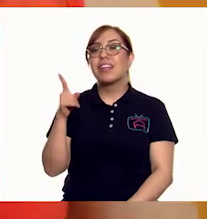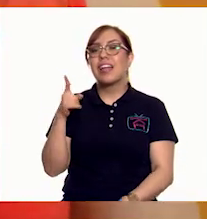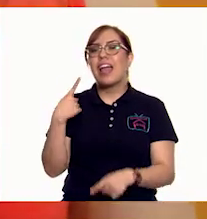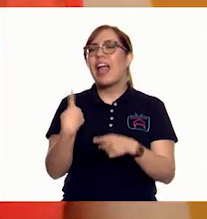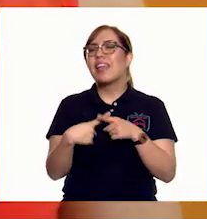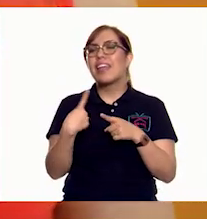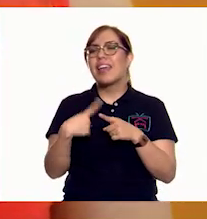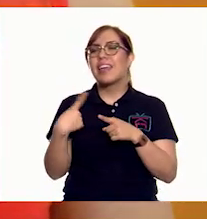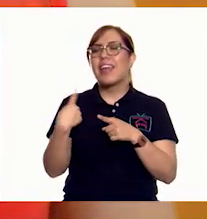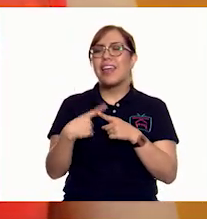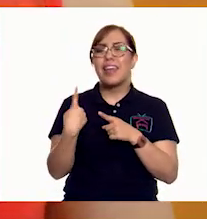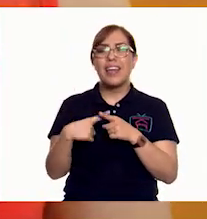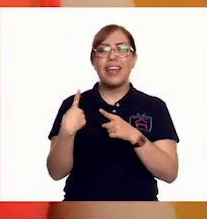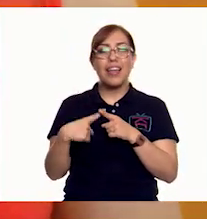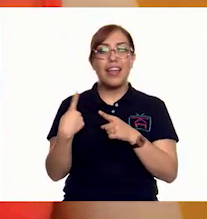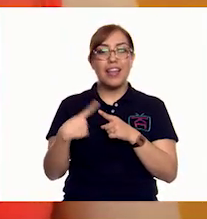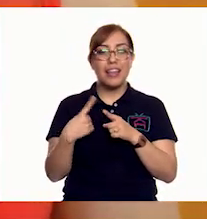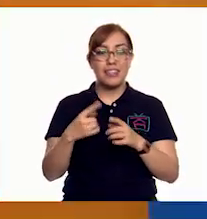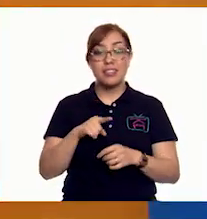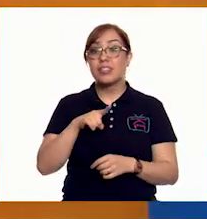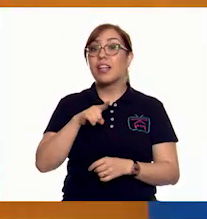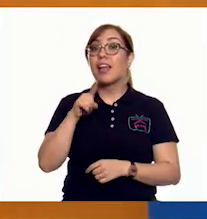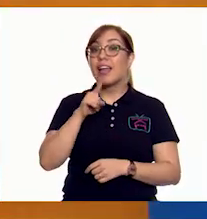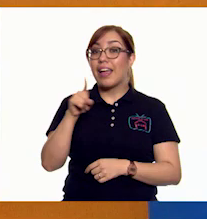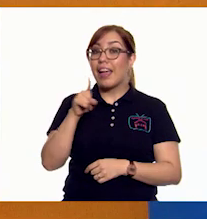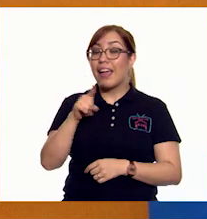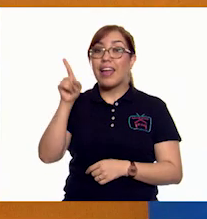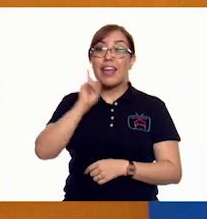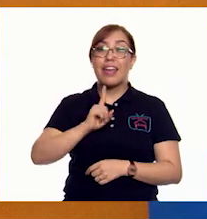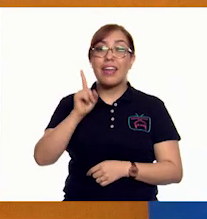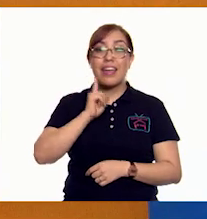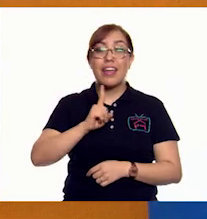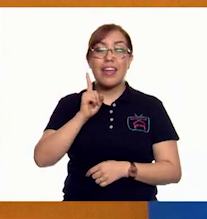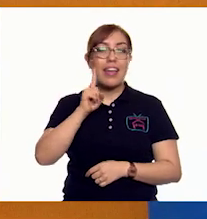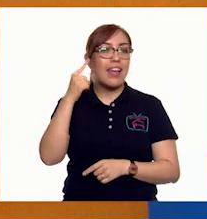¿Quién será? ¿Quién será? ¿Quién ella será? Ajá. Es